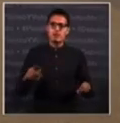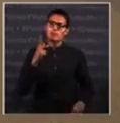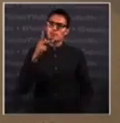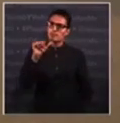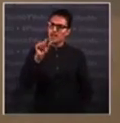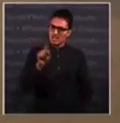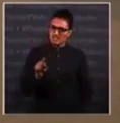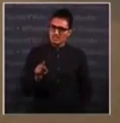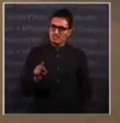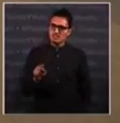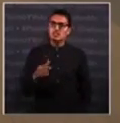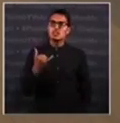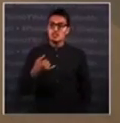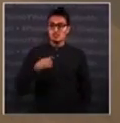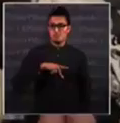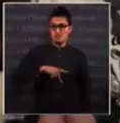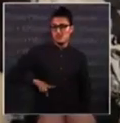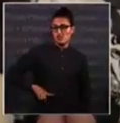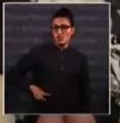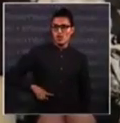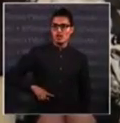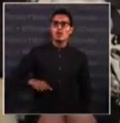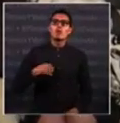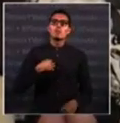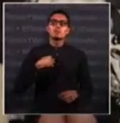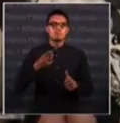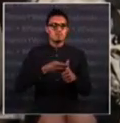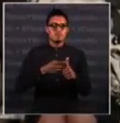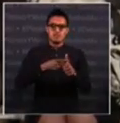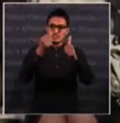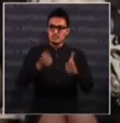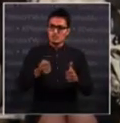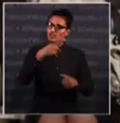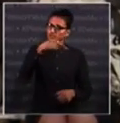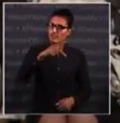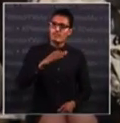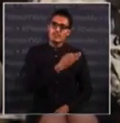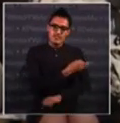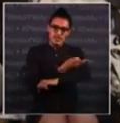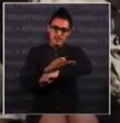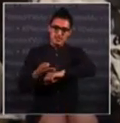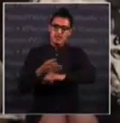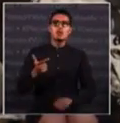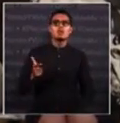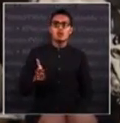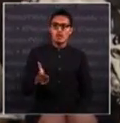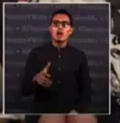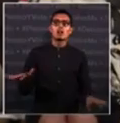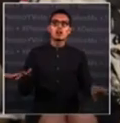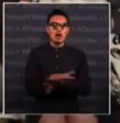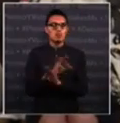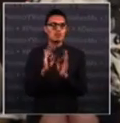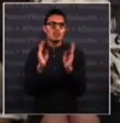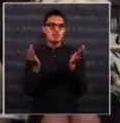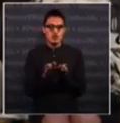la prioridad será la seguridad de tu familia, de los guanajuatenses. Vamos a hacer un cambio de estrategia, vamos